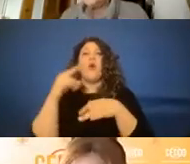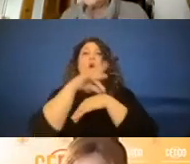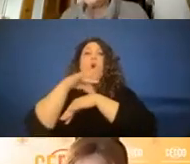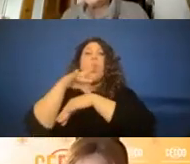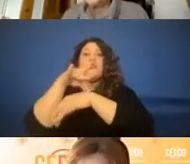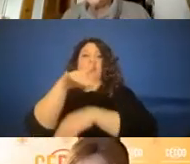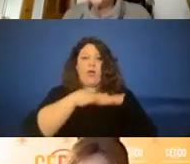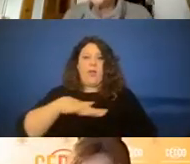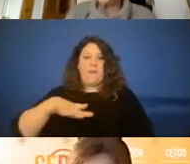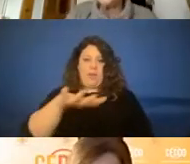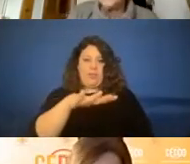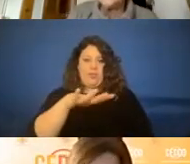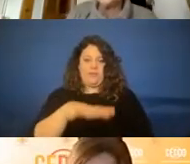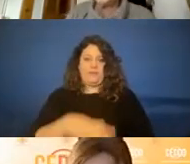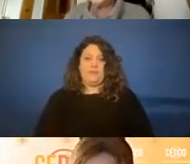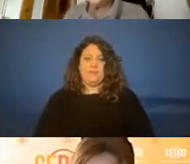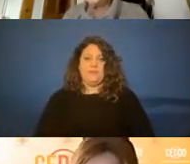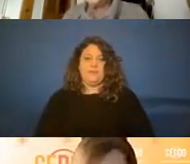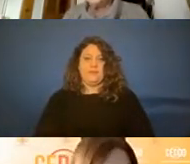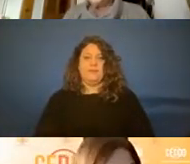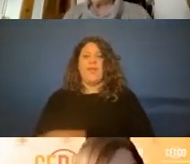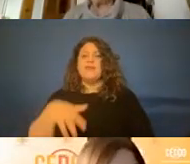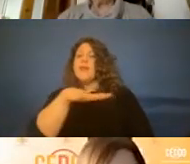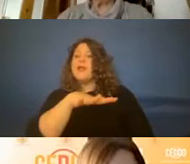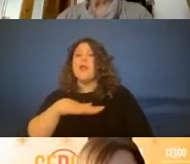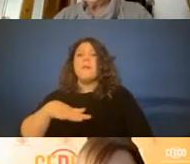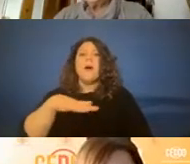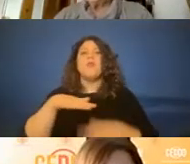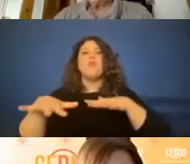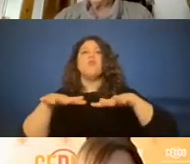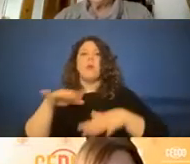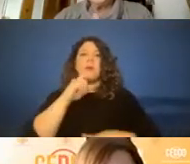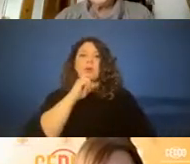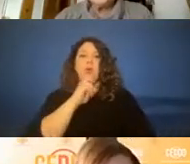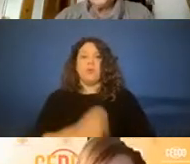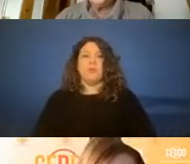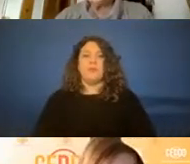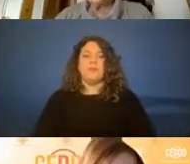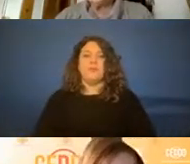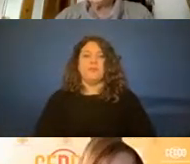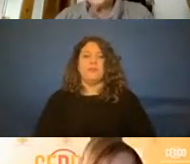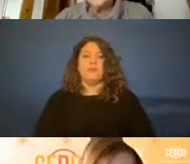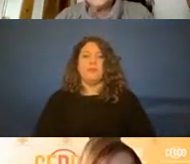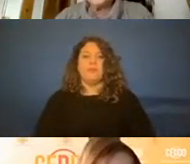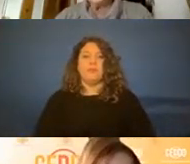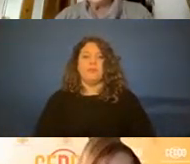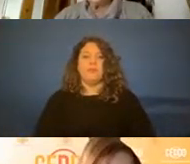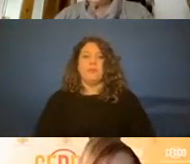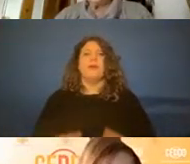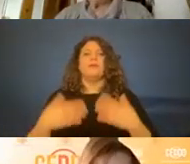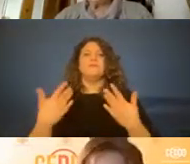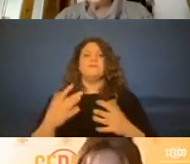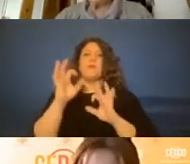en el espacio. Es decir, cómo se mueve en el espacio. Entonces, la organización funcional,